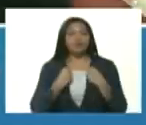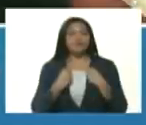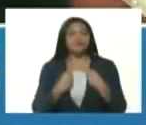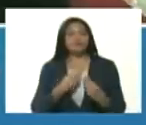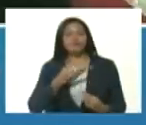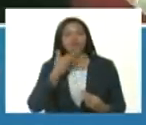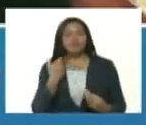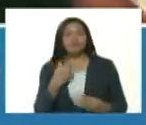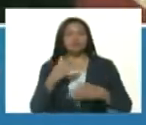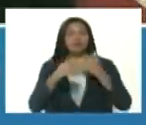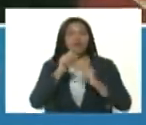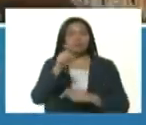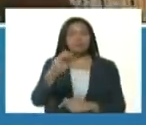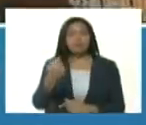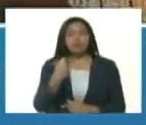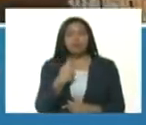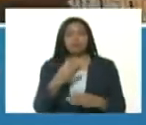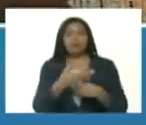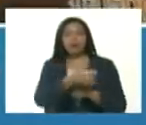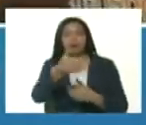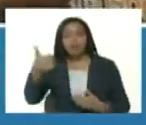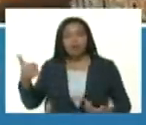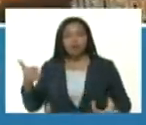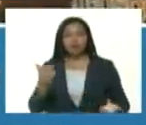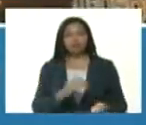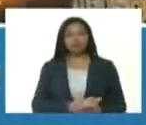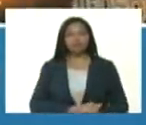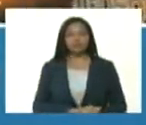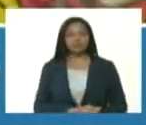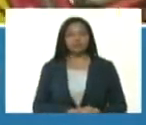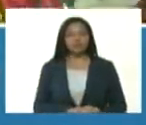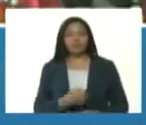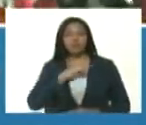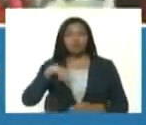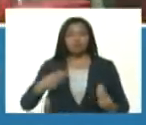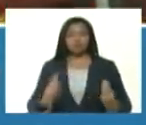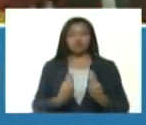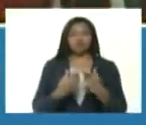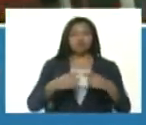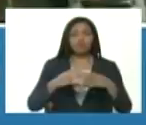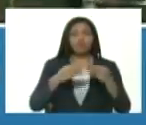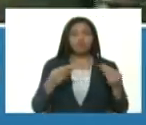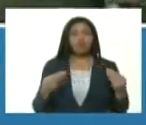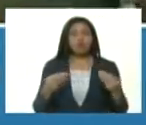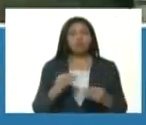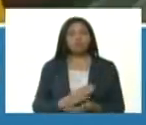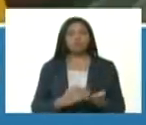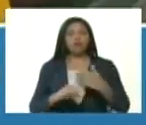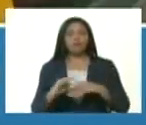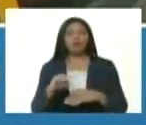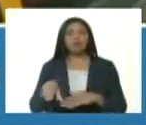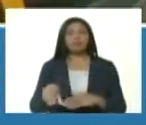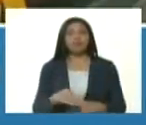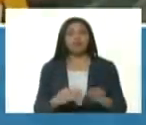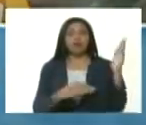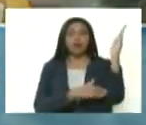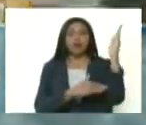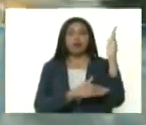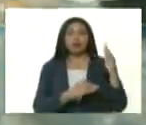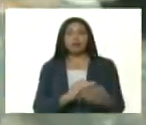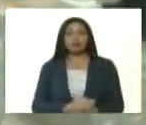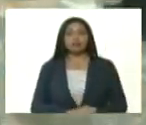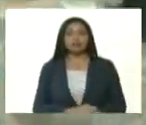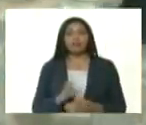viviendo, para ti, para ti, para ti, para nosotros, para todos. Vámonos al estado Lara. allá